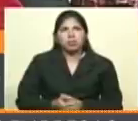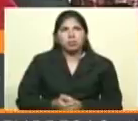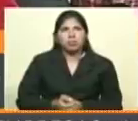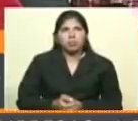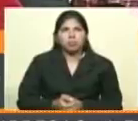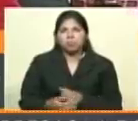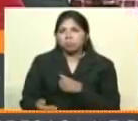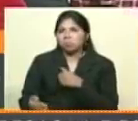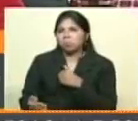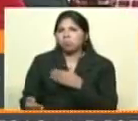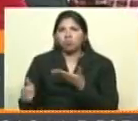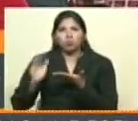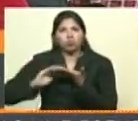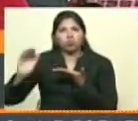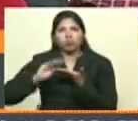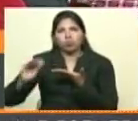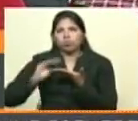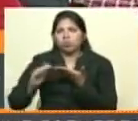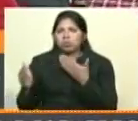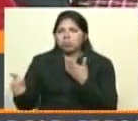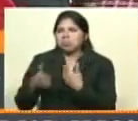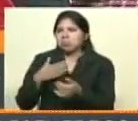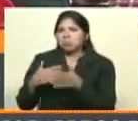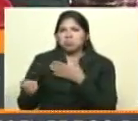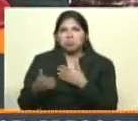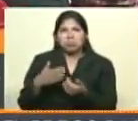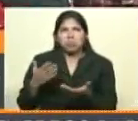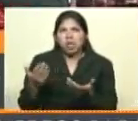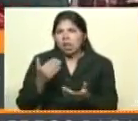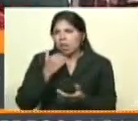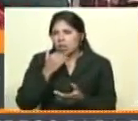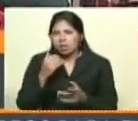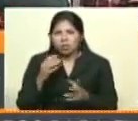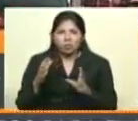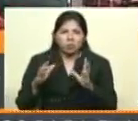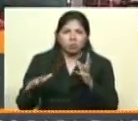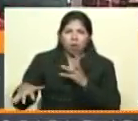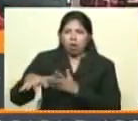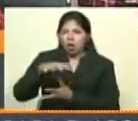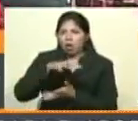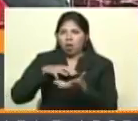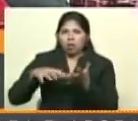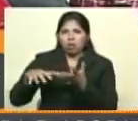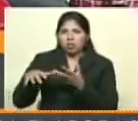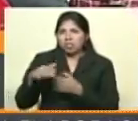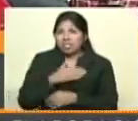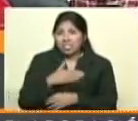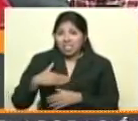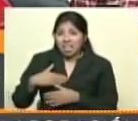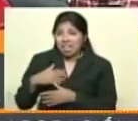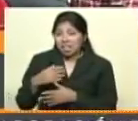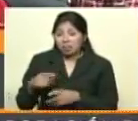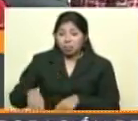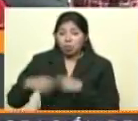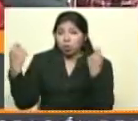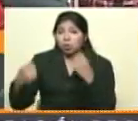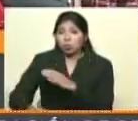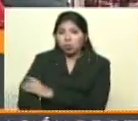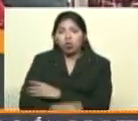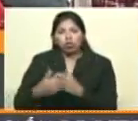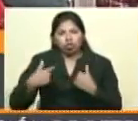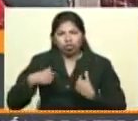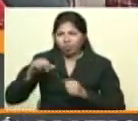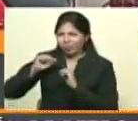todos los augurios de esa derecha, ¿no? Yo repudio y